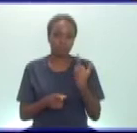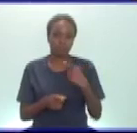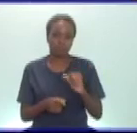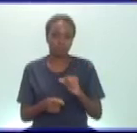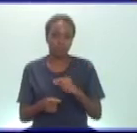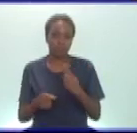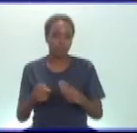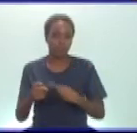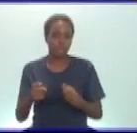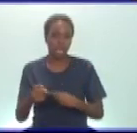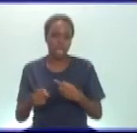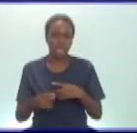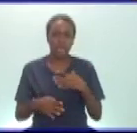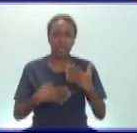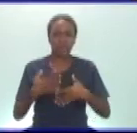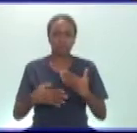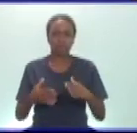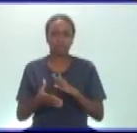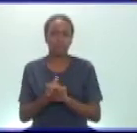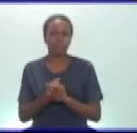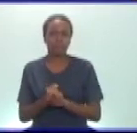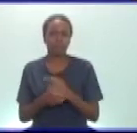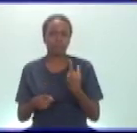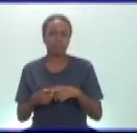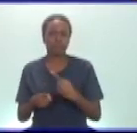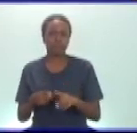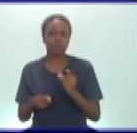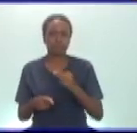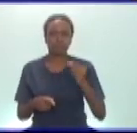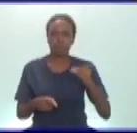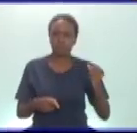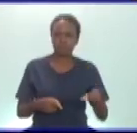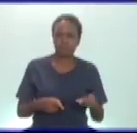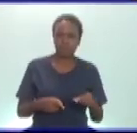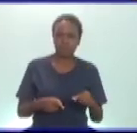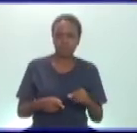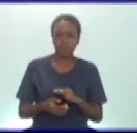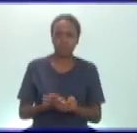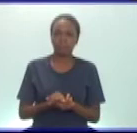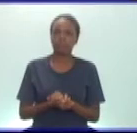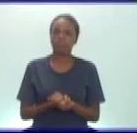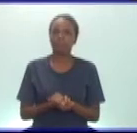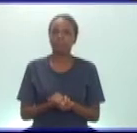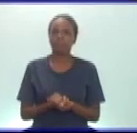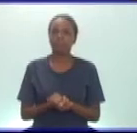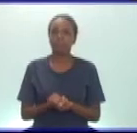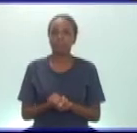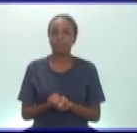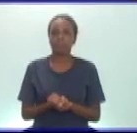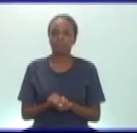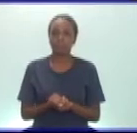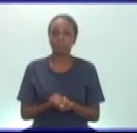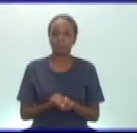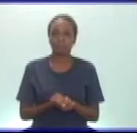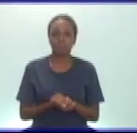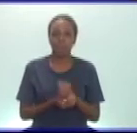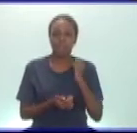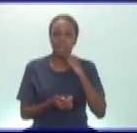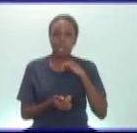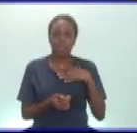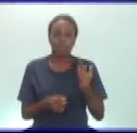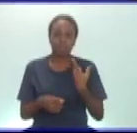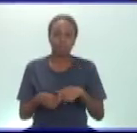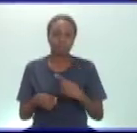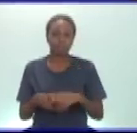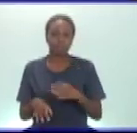con Agamenón, su amistad con Patroclo, que lo hace encolerizarse por segunda vez. También